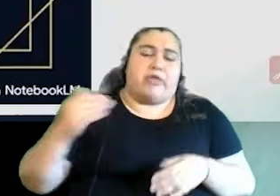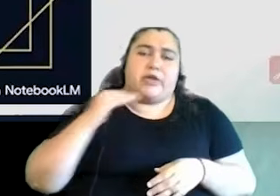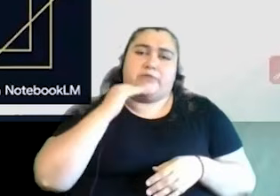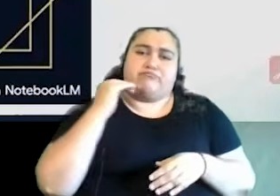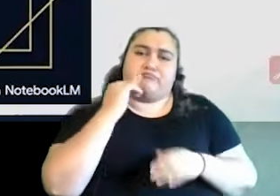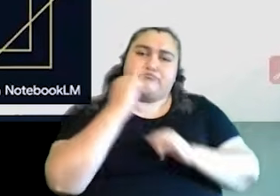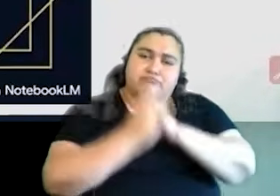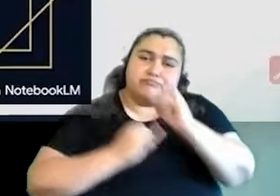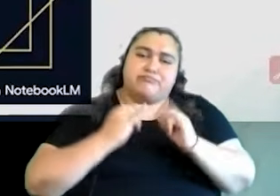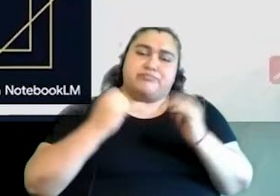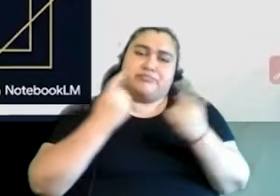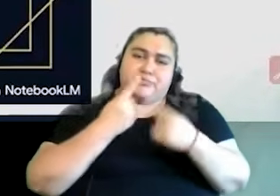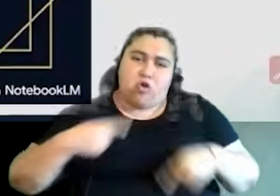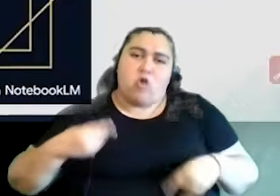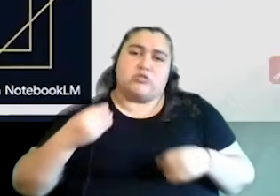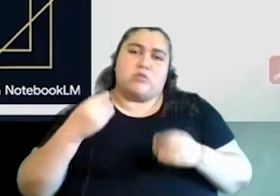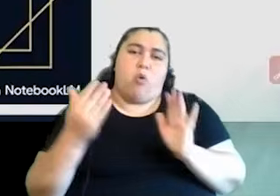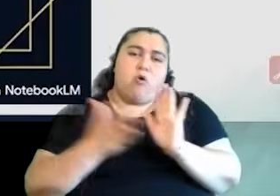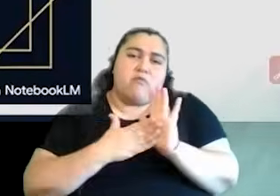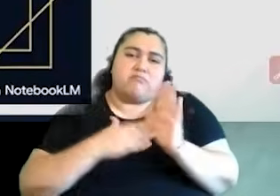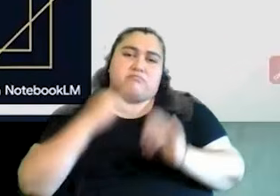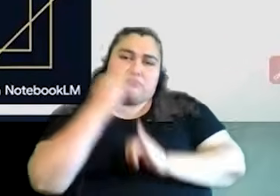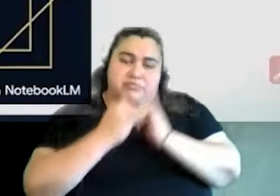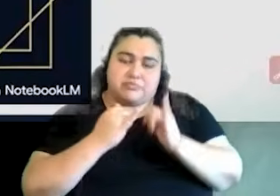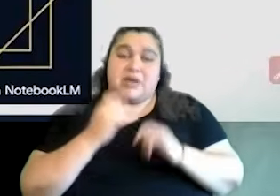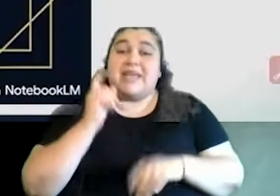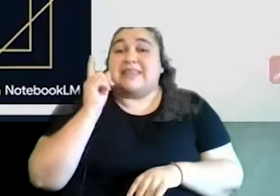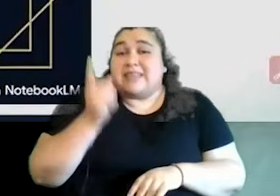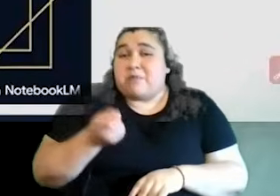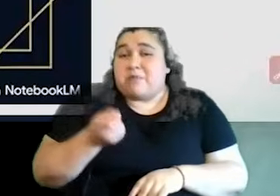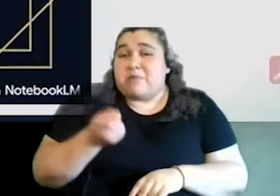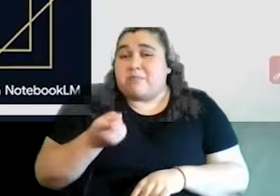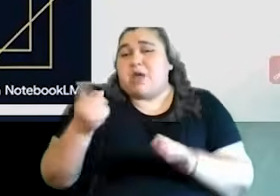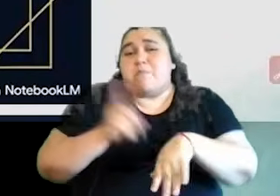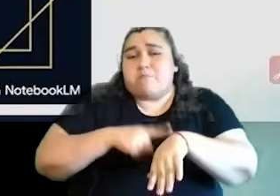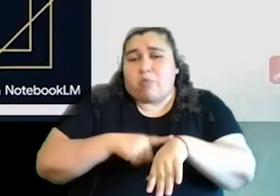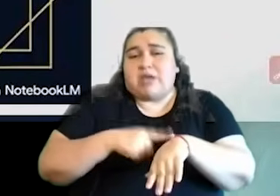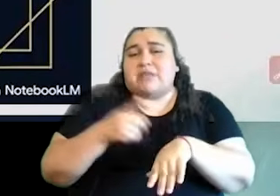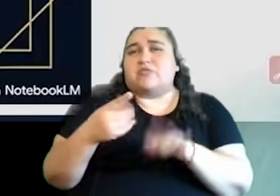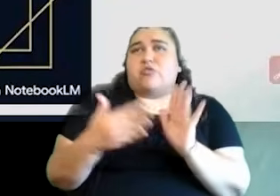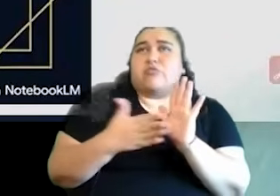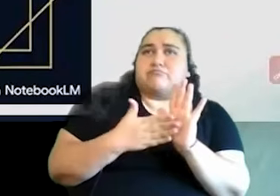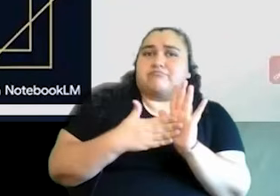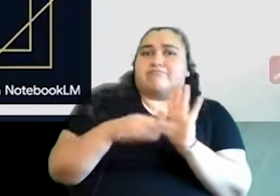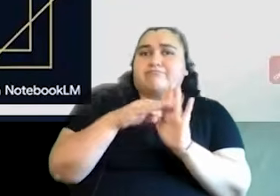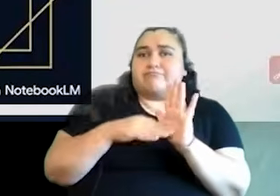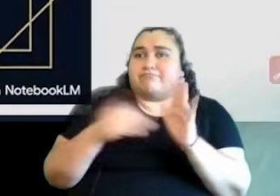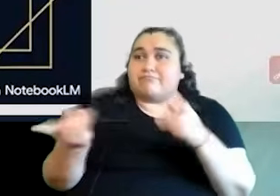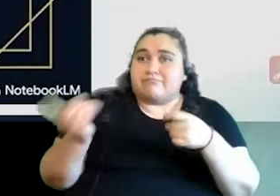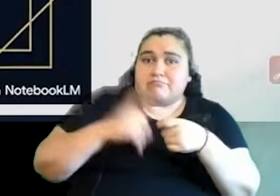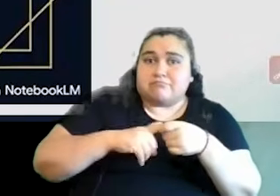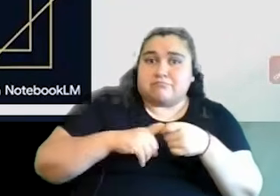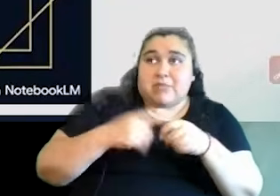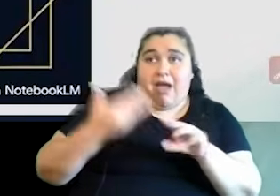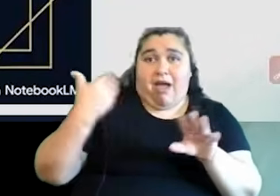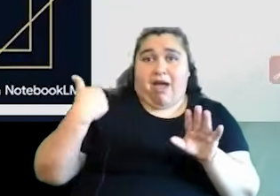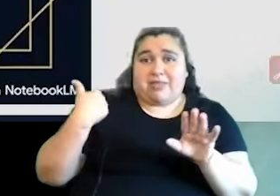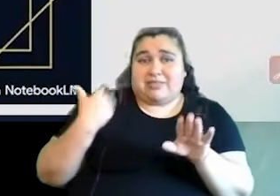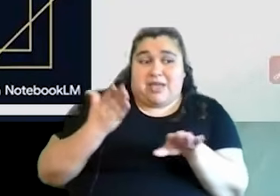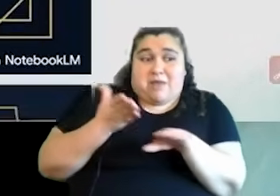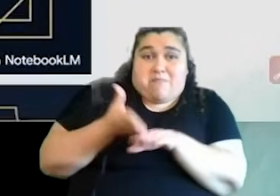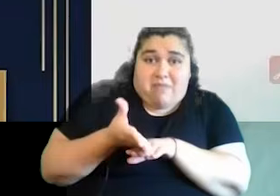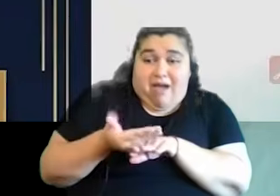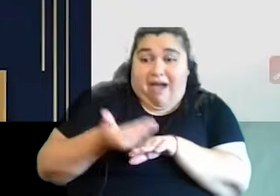estamos comentando, sino también porque quizás al momento de optar por el régimen no cumplía con los requisitos o las condiciones